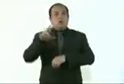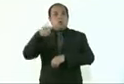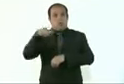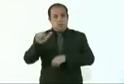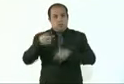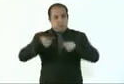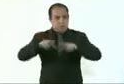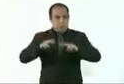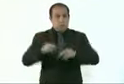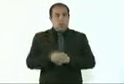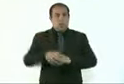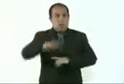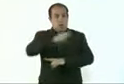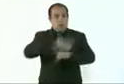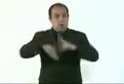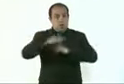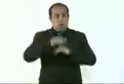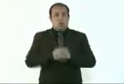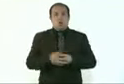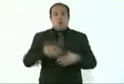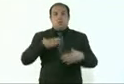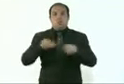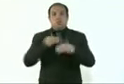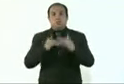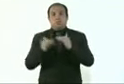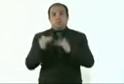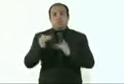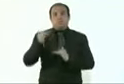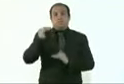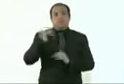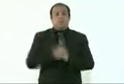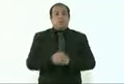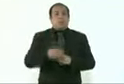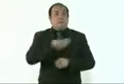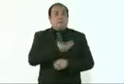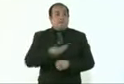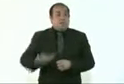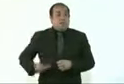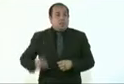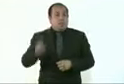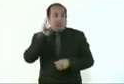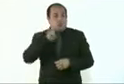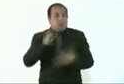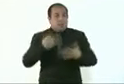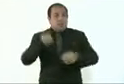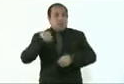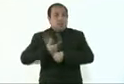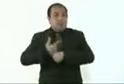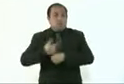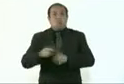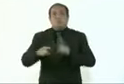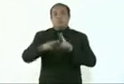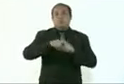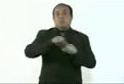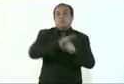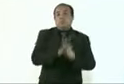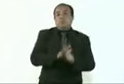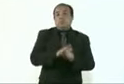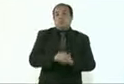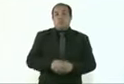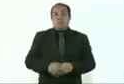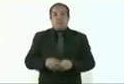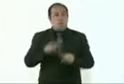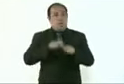este contexto en el que aumentan los contagios, incluso el presidente se hizo la prueba y descubrió que era positivo a COVID, ¿van a